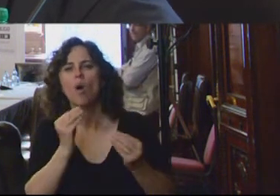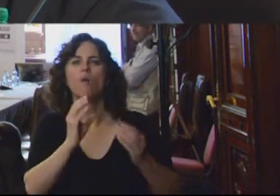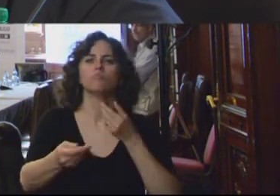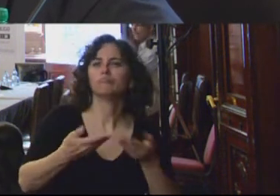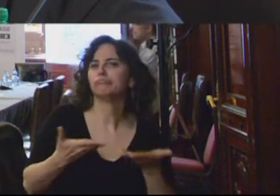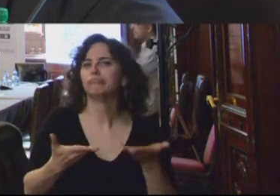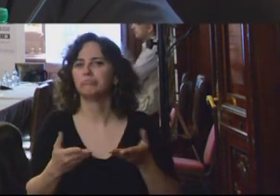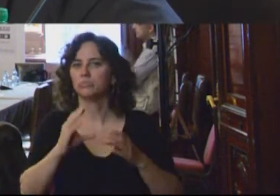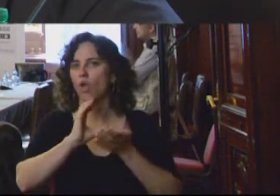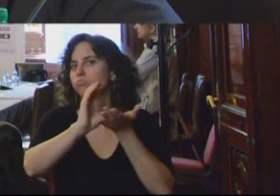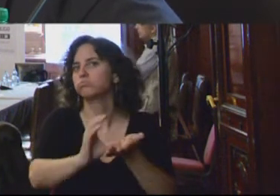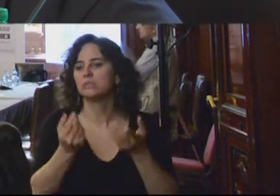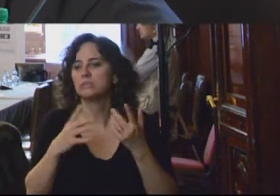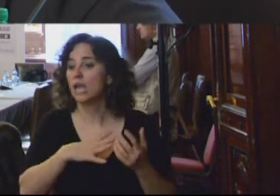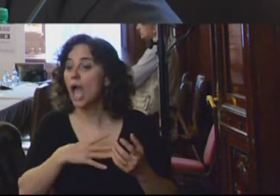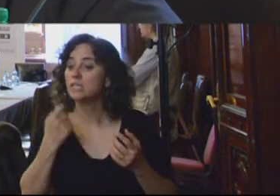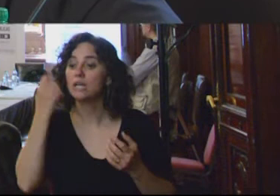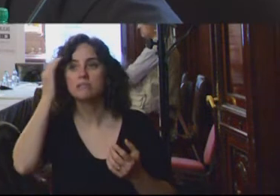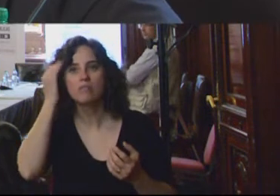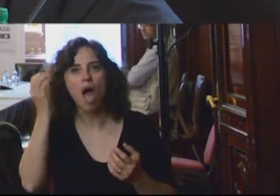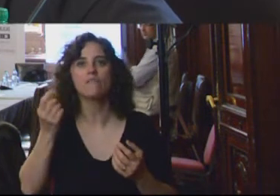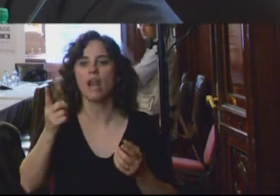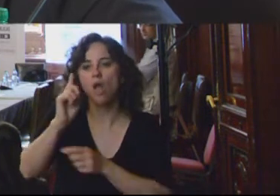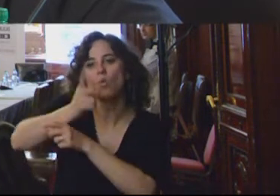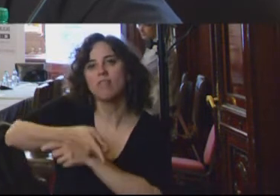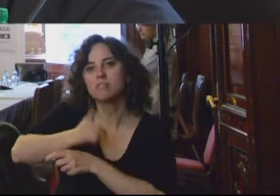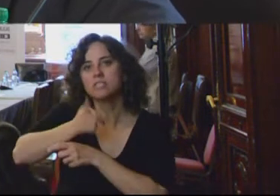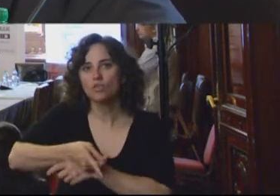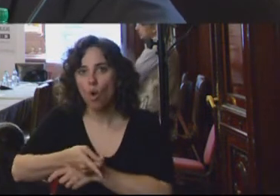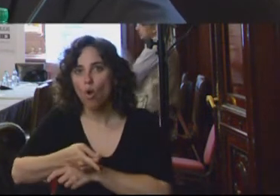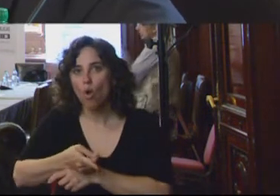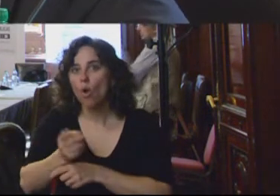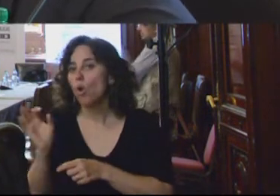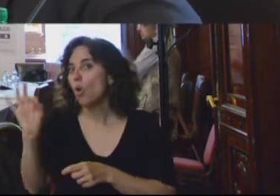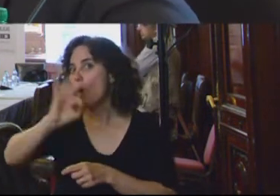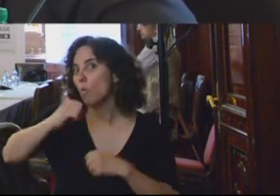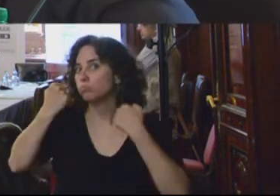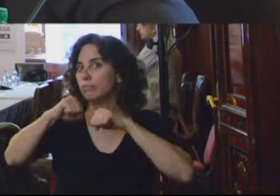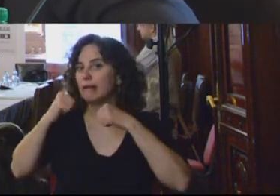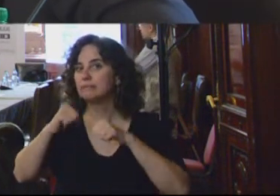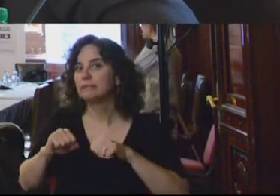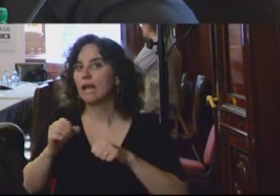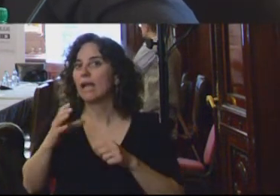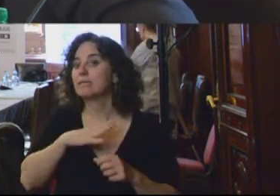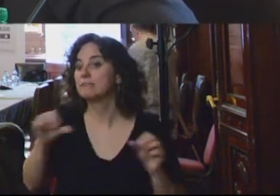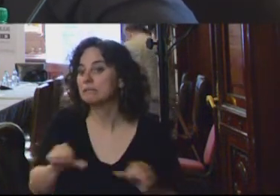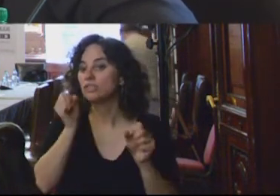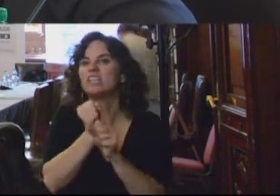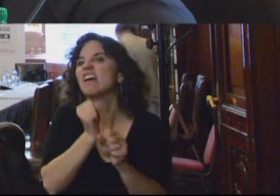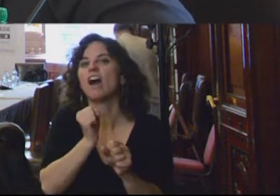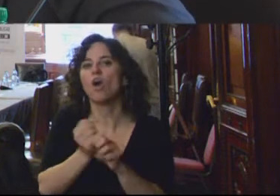ya alguna señal o alguna decisión o práctica en el caso del actual